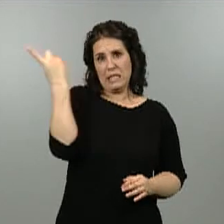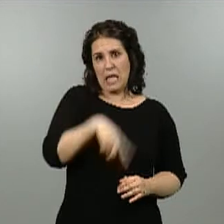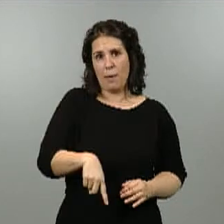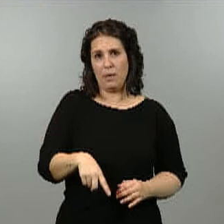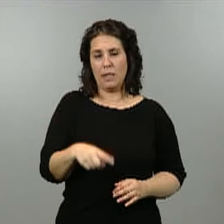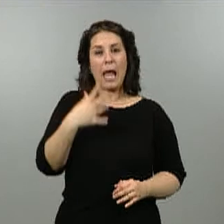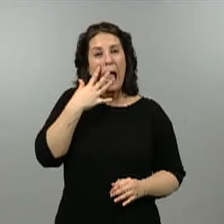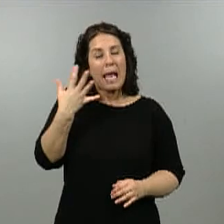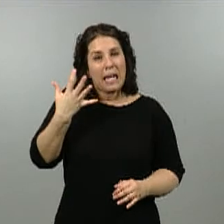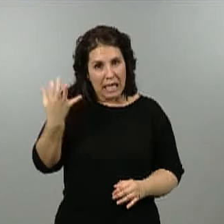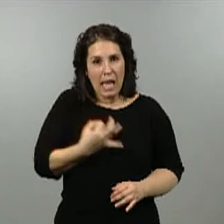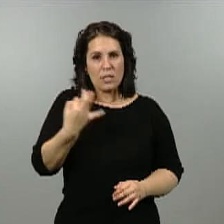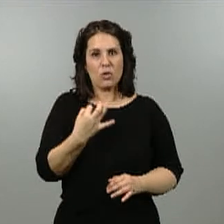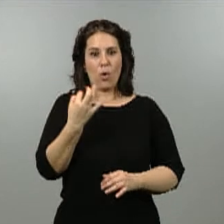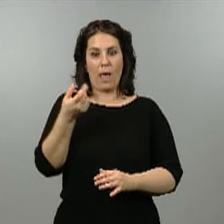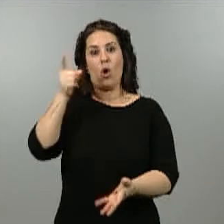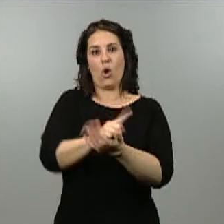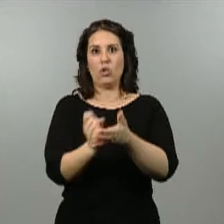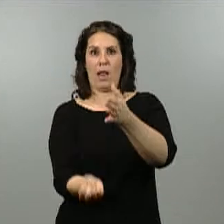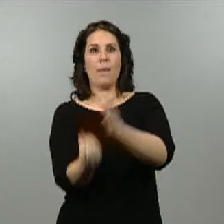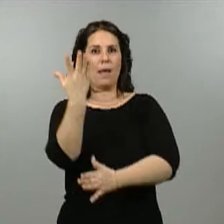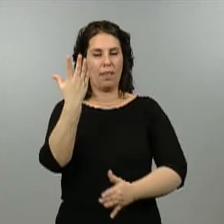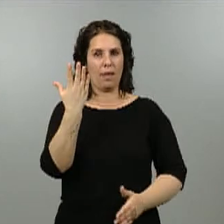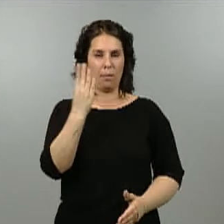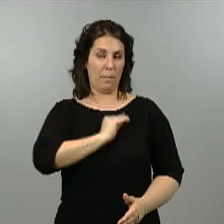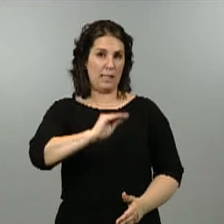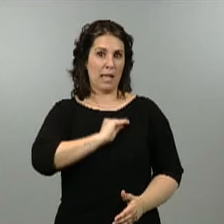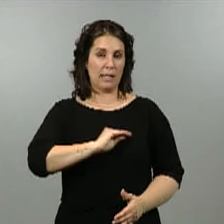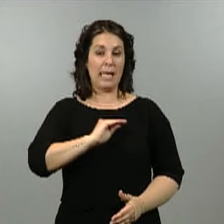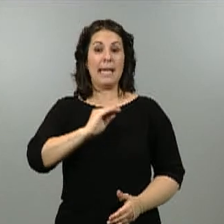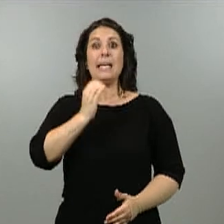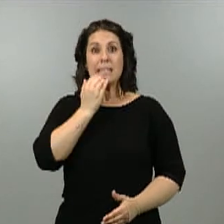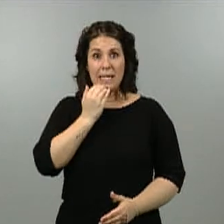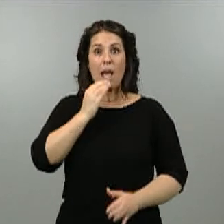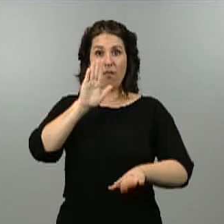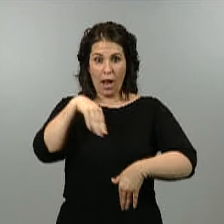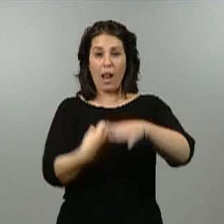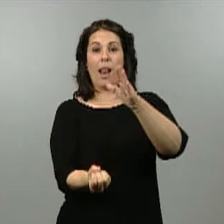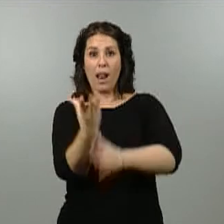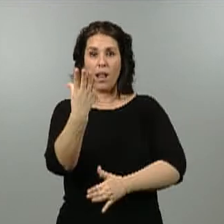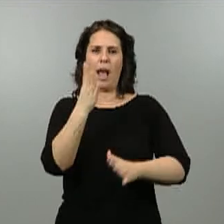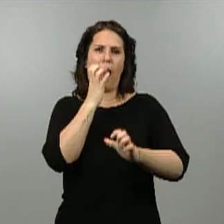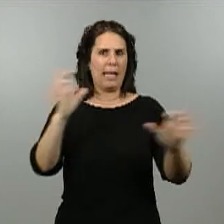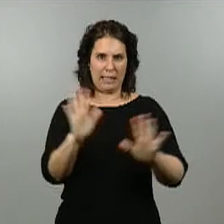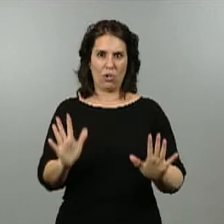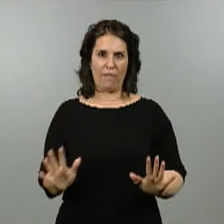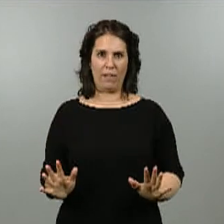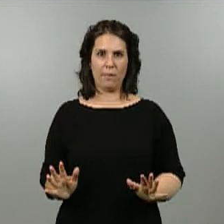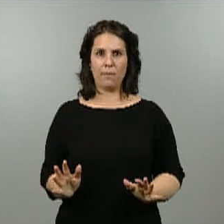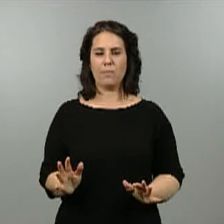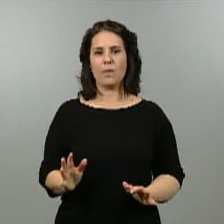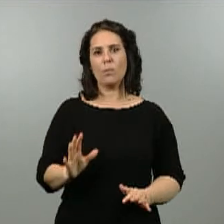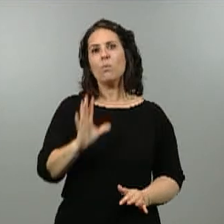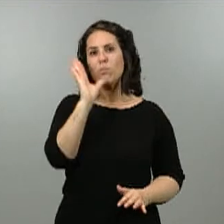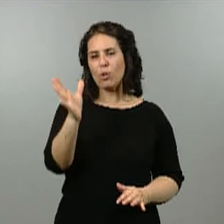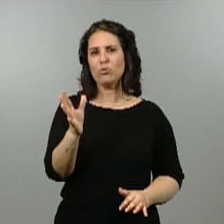de rebrote que puede suponer una catástrofe importante. En ese sentido, es como siempre, y yo creo que aquí tenemos que hacer esa educación,